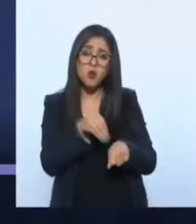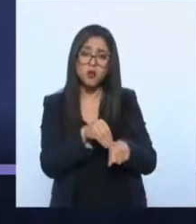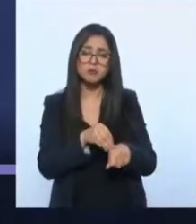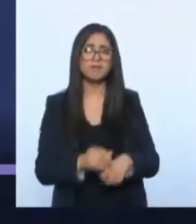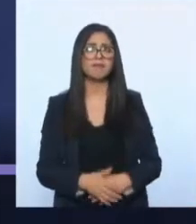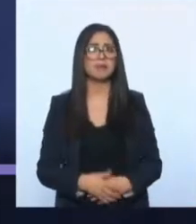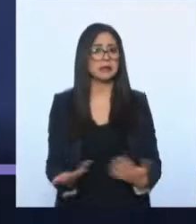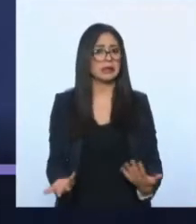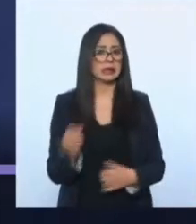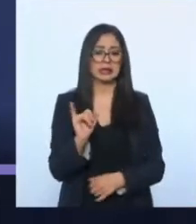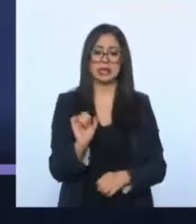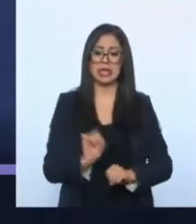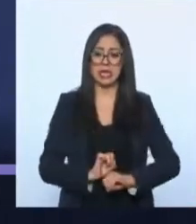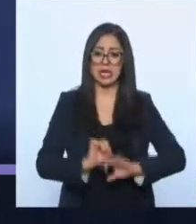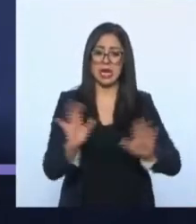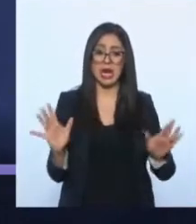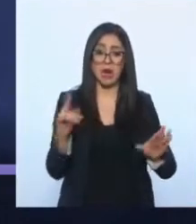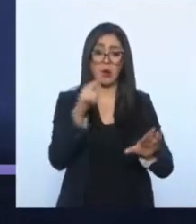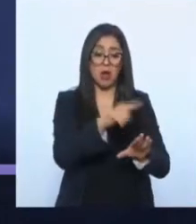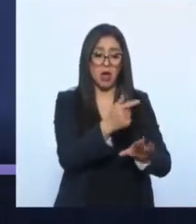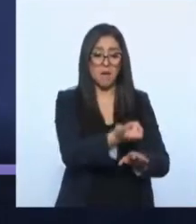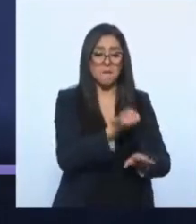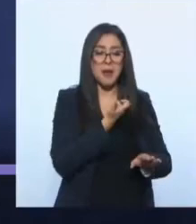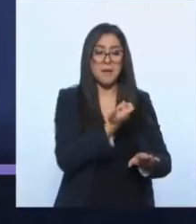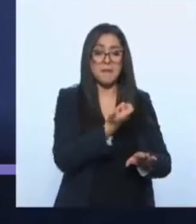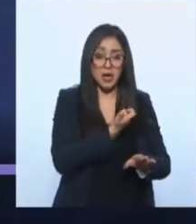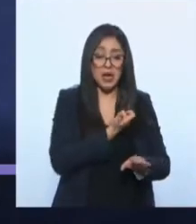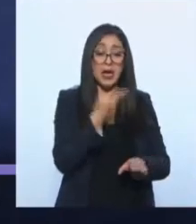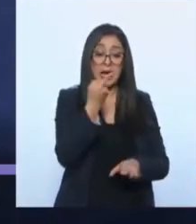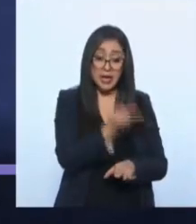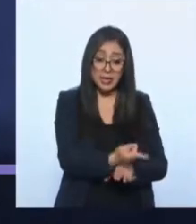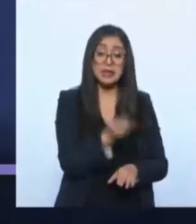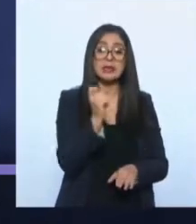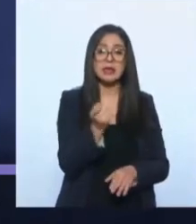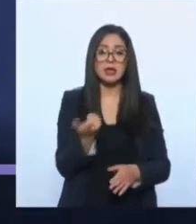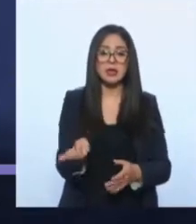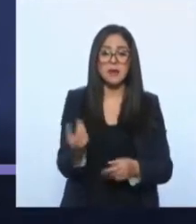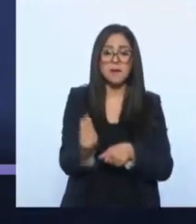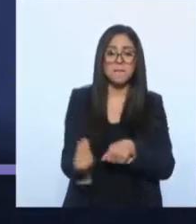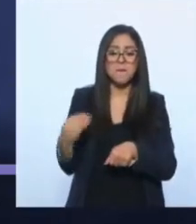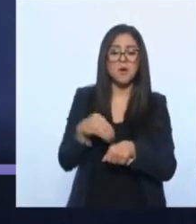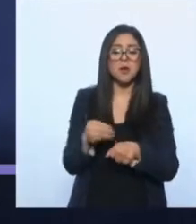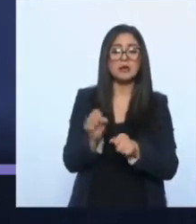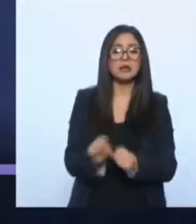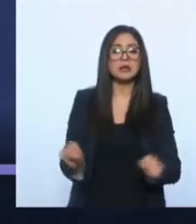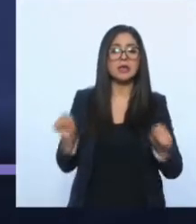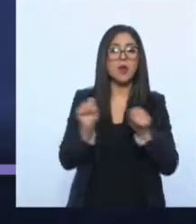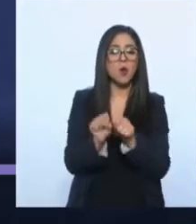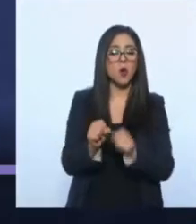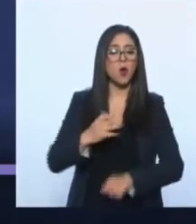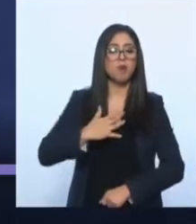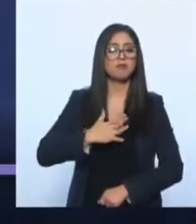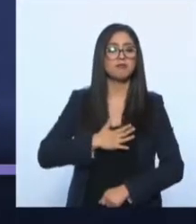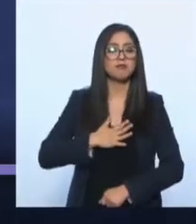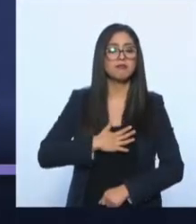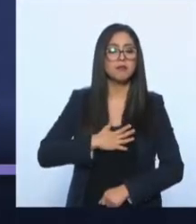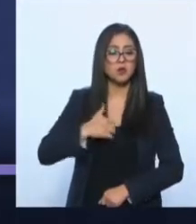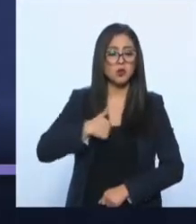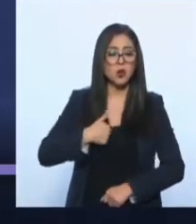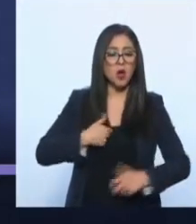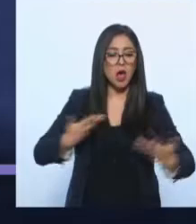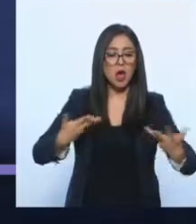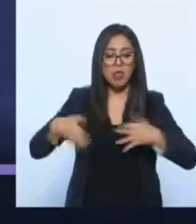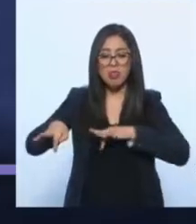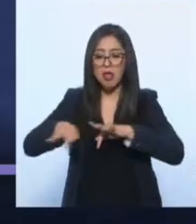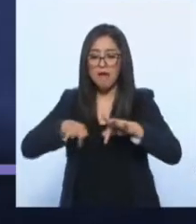es la que me está generando. Bueno, pues esa máquina de dinero, póngansela ustedes en su ejemplo, y digan, son ustedes mismos, ustedes son los que están generando